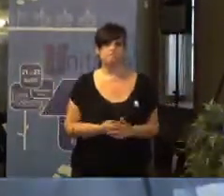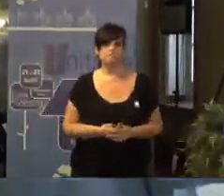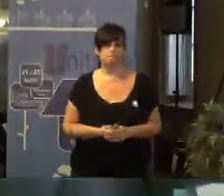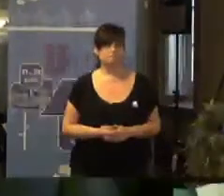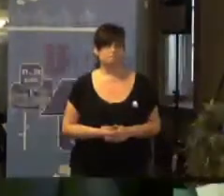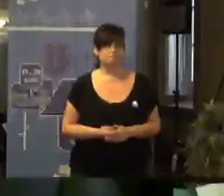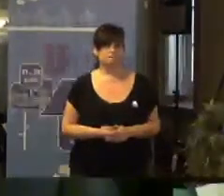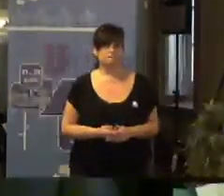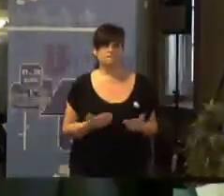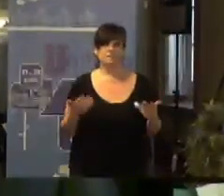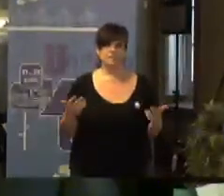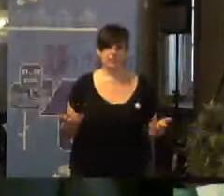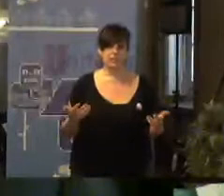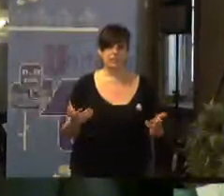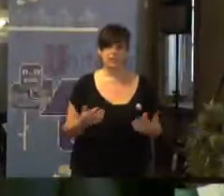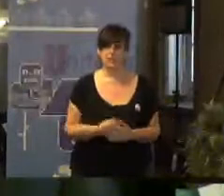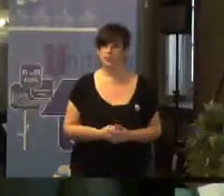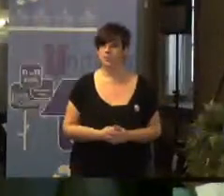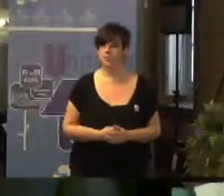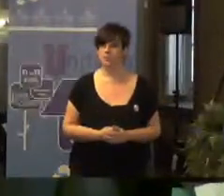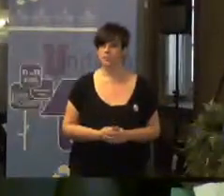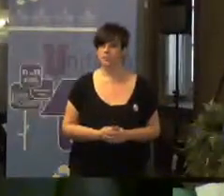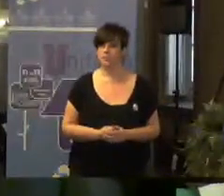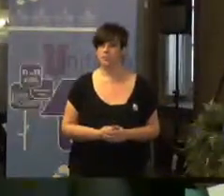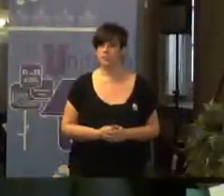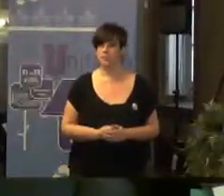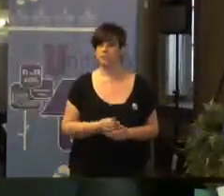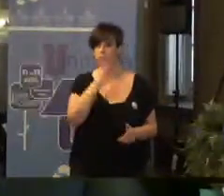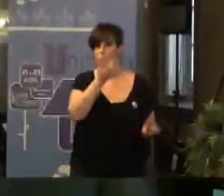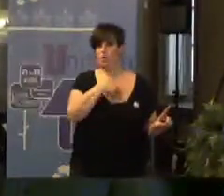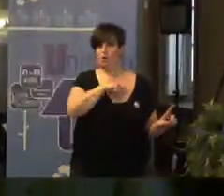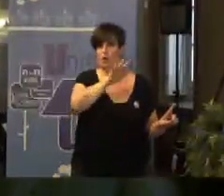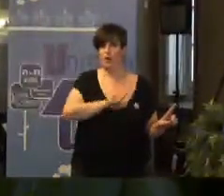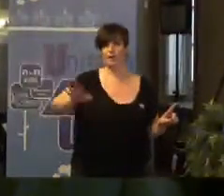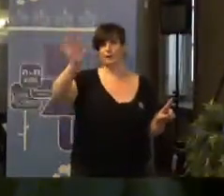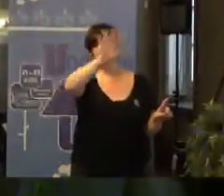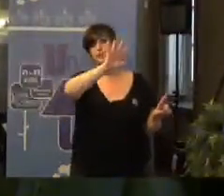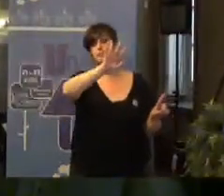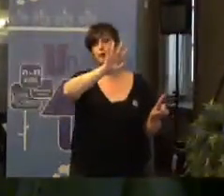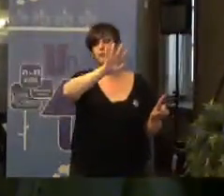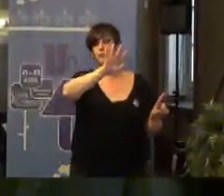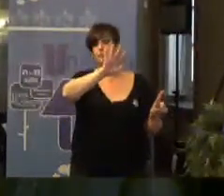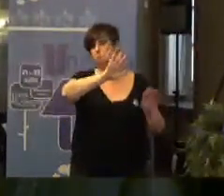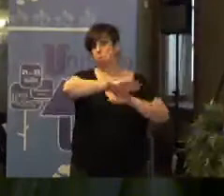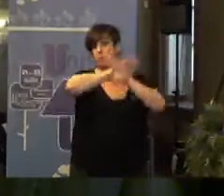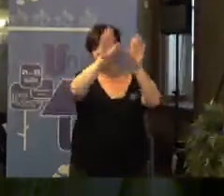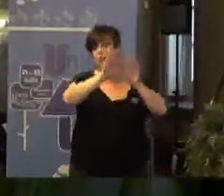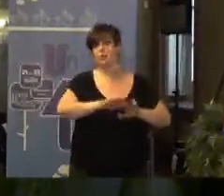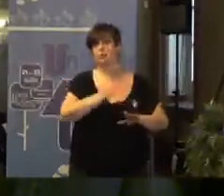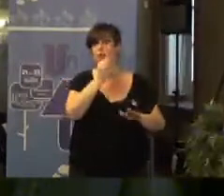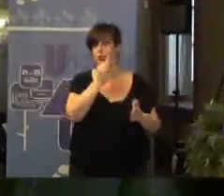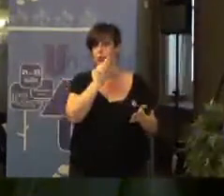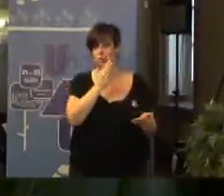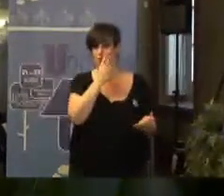que é outra contradicción antagónica a cuestións nacionais. Dado que o Estado español non é o resultado nin ao construto feito por unha sola